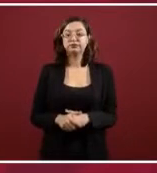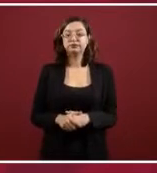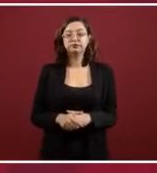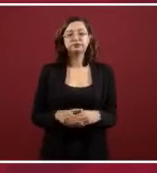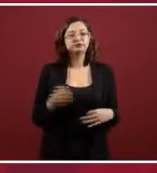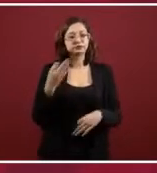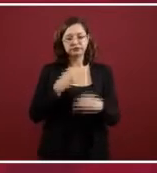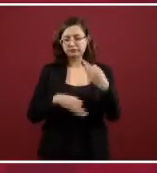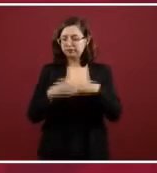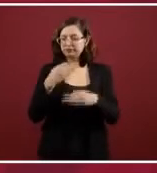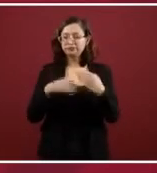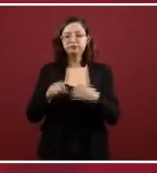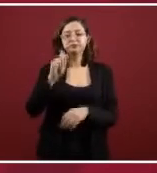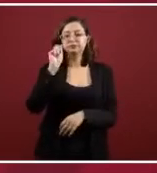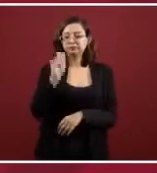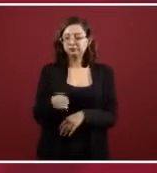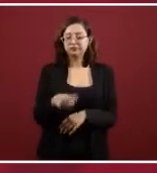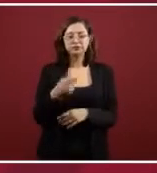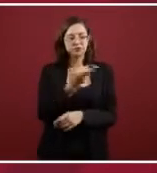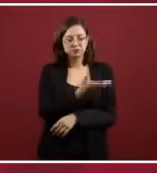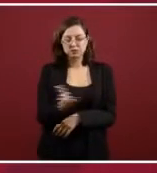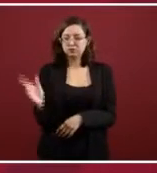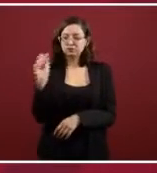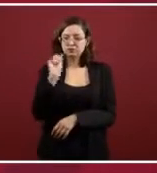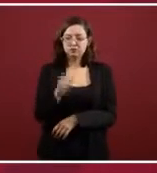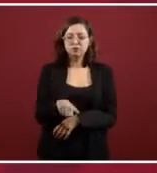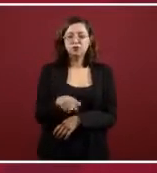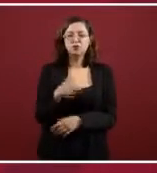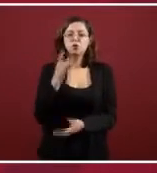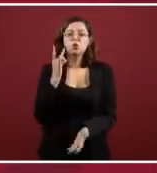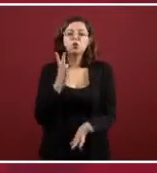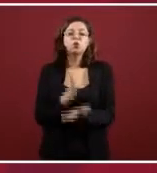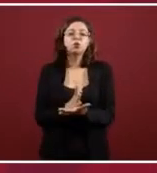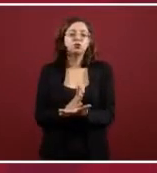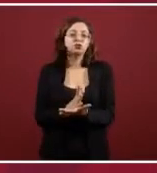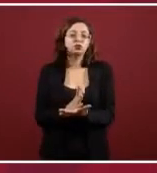Todos los mismos, todos los que estamos aquí. Nada más es hacerlo